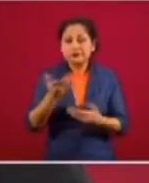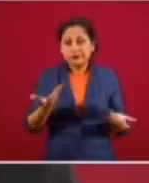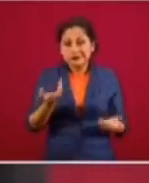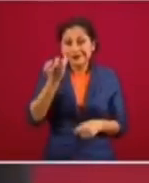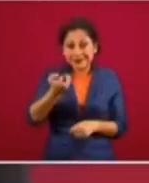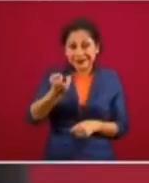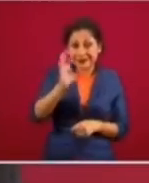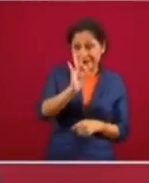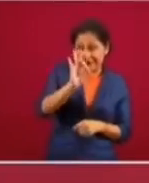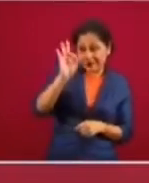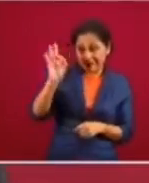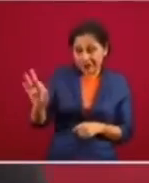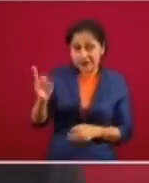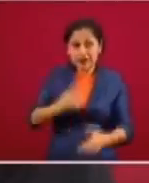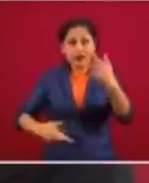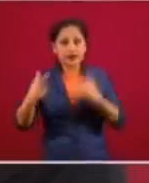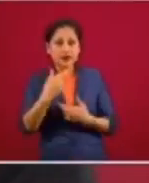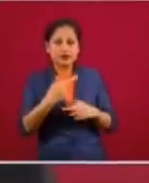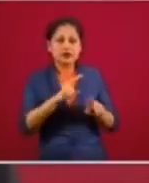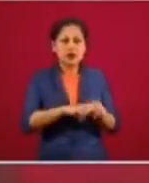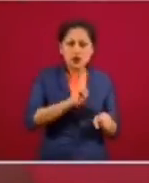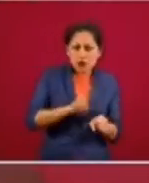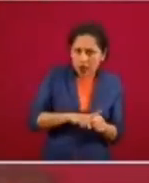el reinicio a la actividad